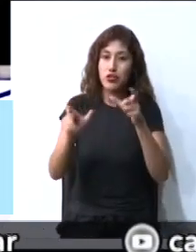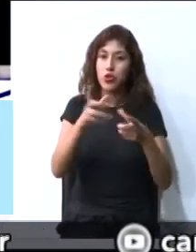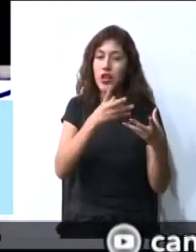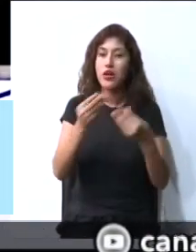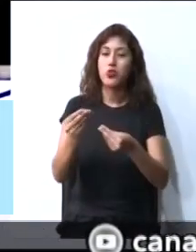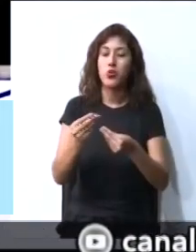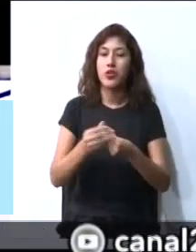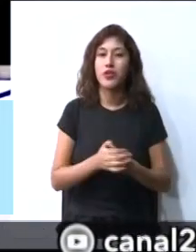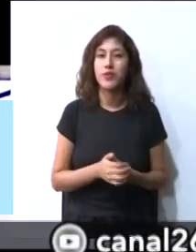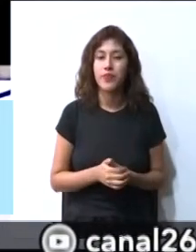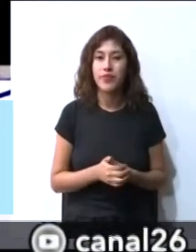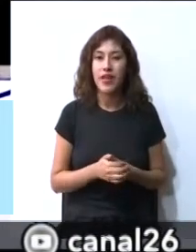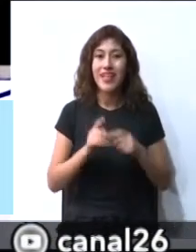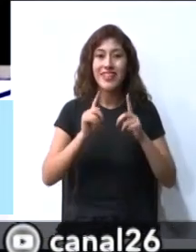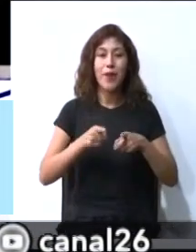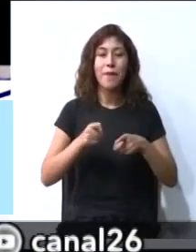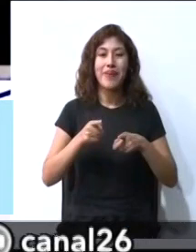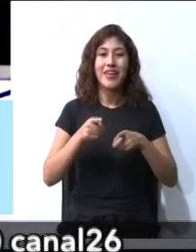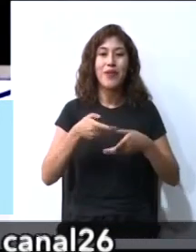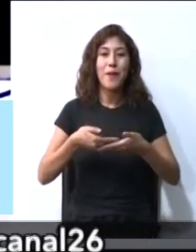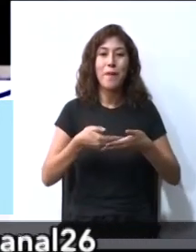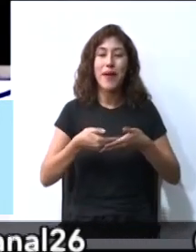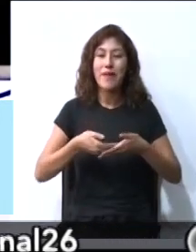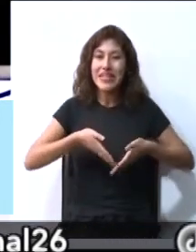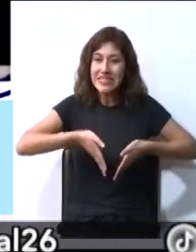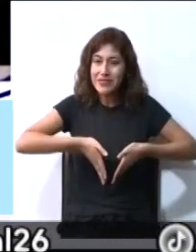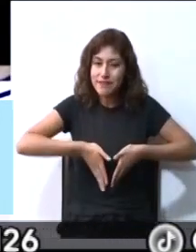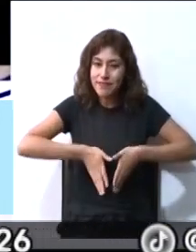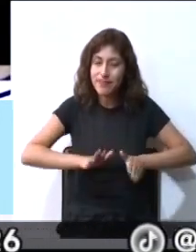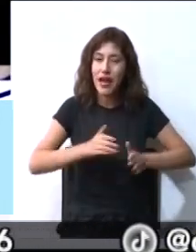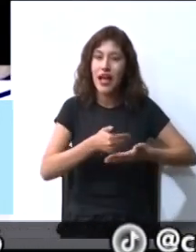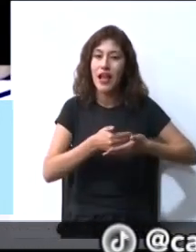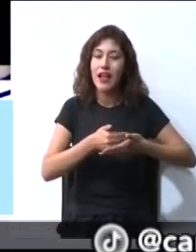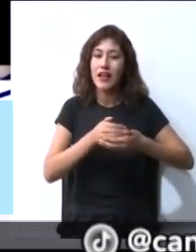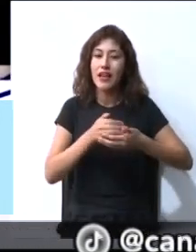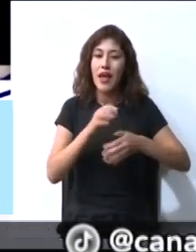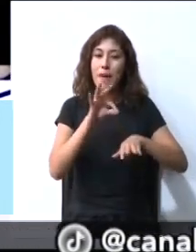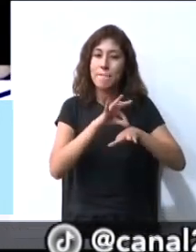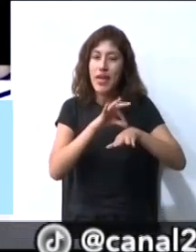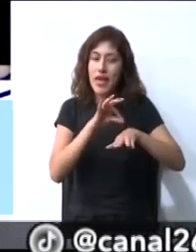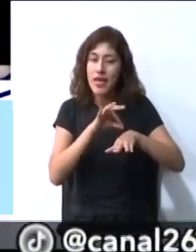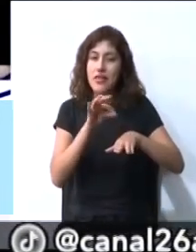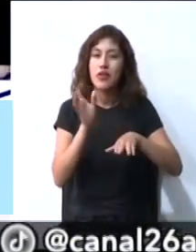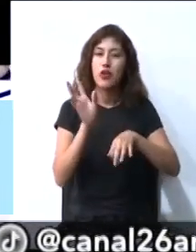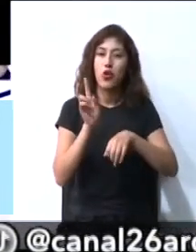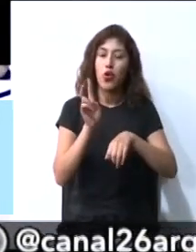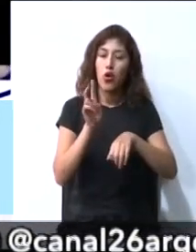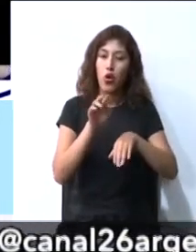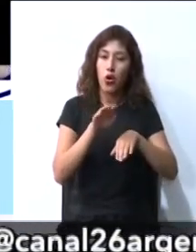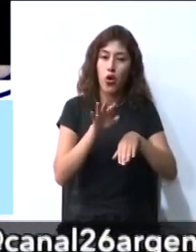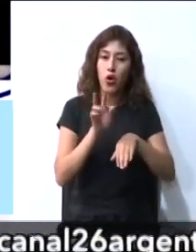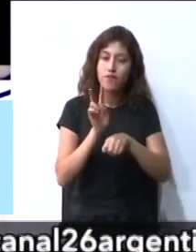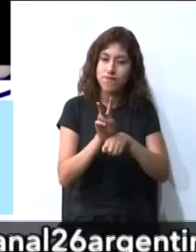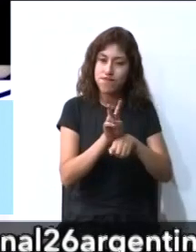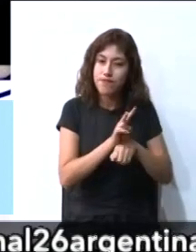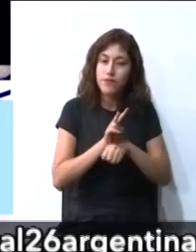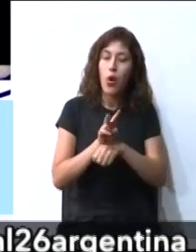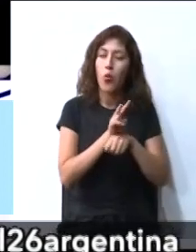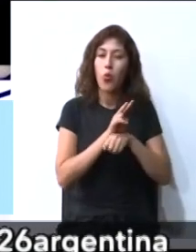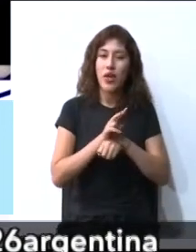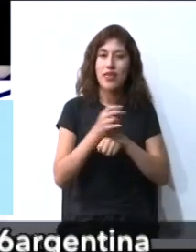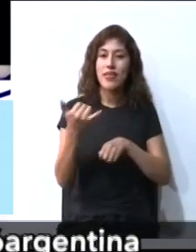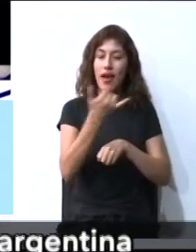Mejoramos la atención de los recién nacidos, aseguramos 7 consultas pediátricas durante el primer año de vida y garantizamos un médico de cabecera para cada